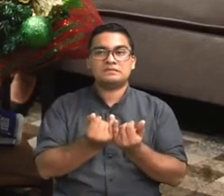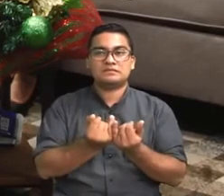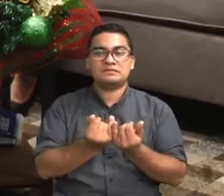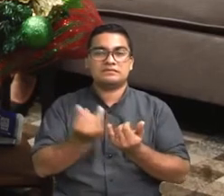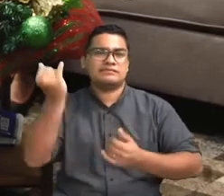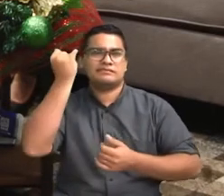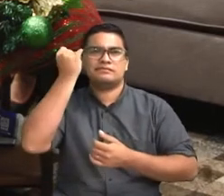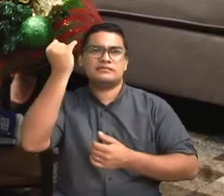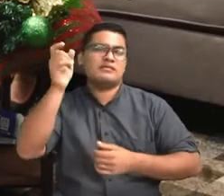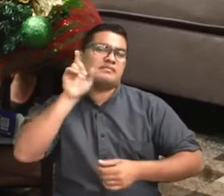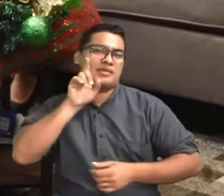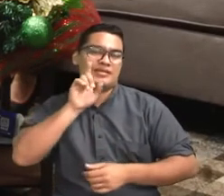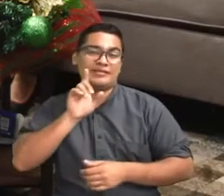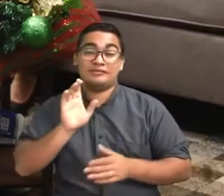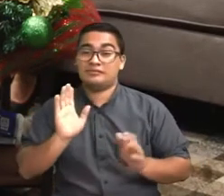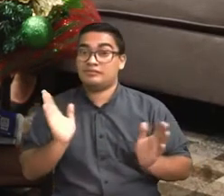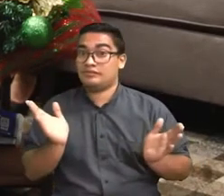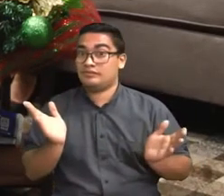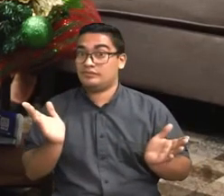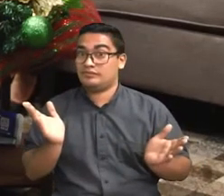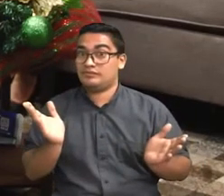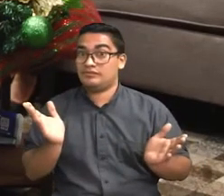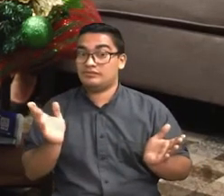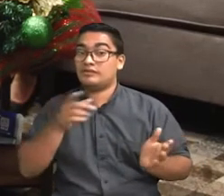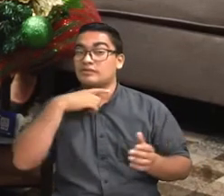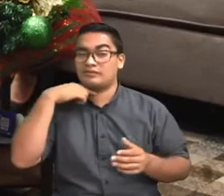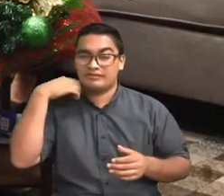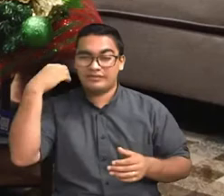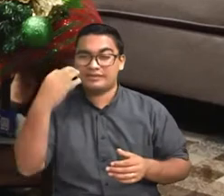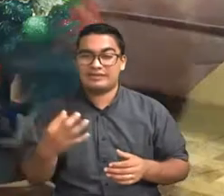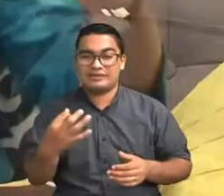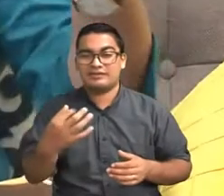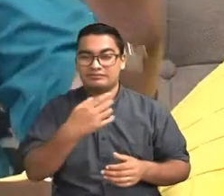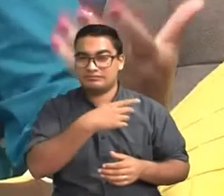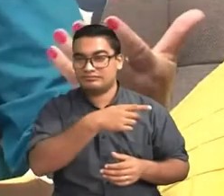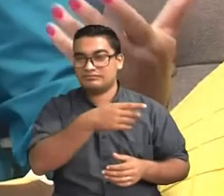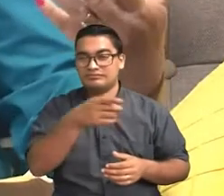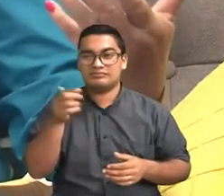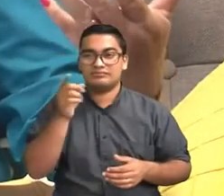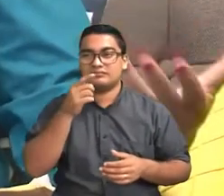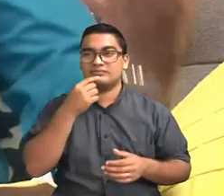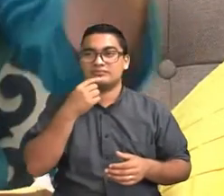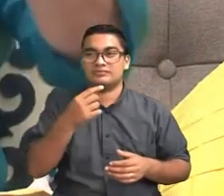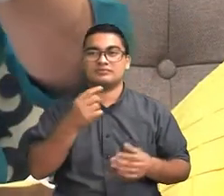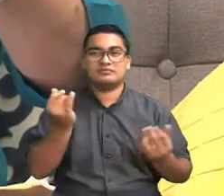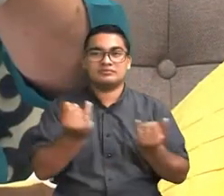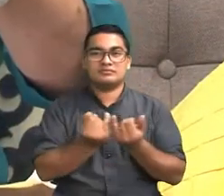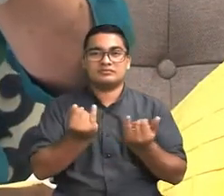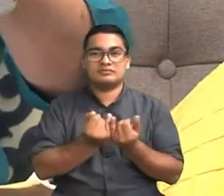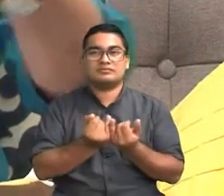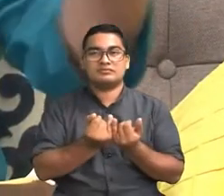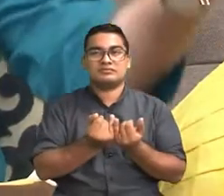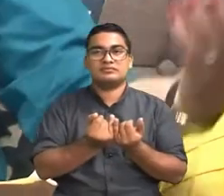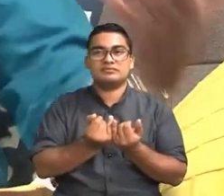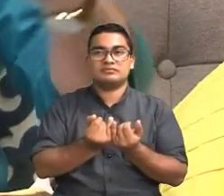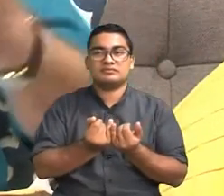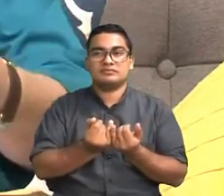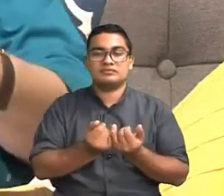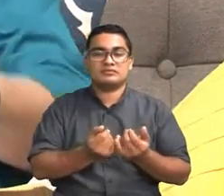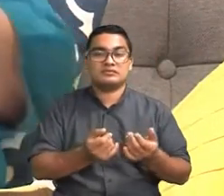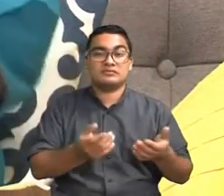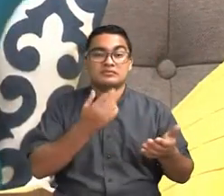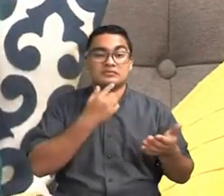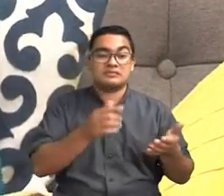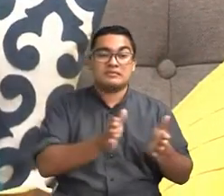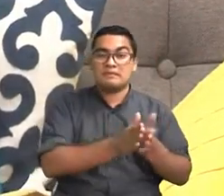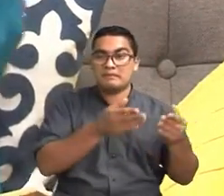demagogia lo que estamos diciendo, sino que estamos haciendo la sinergia, ¿verdad?, de lo que está escrito